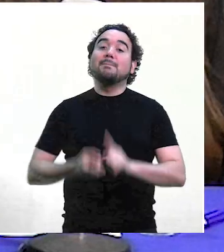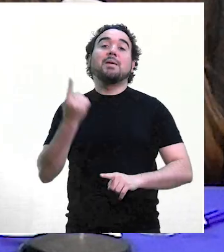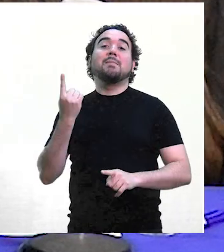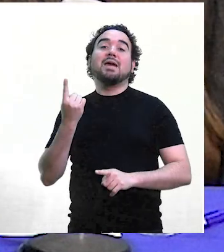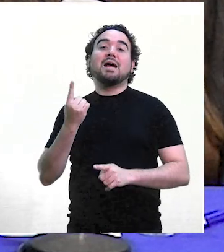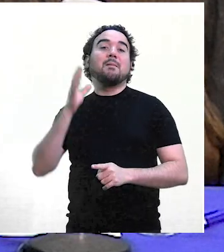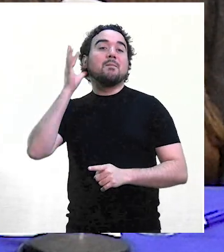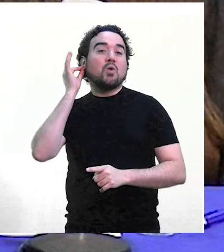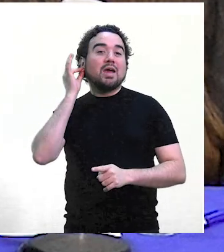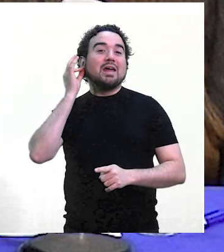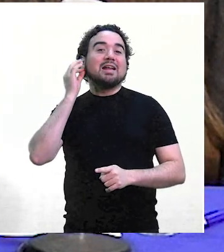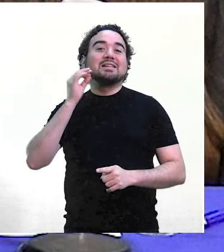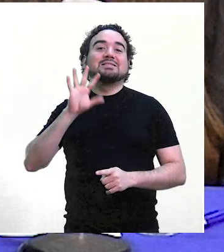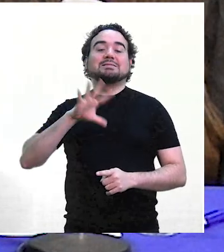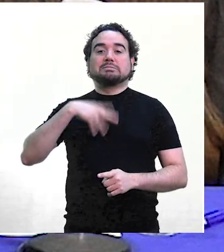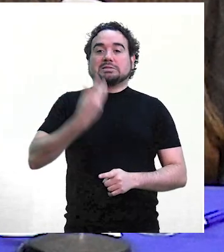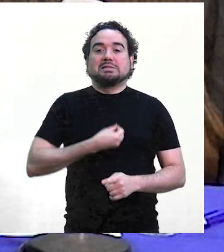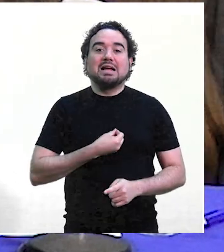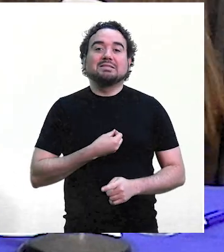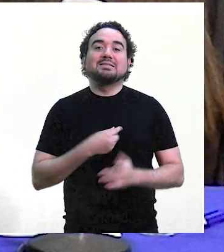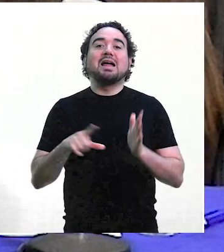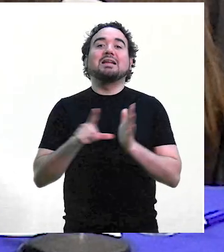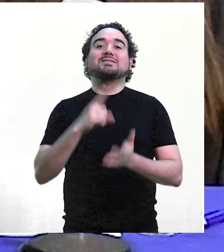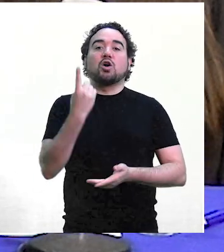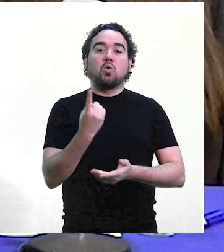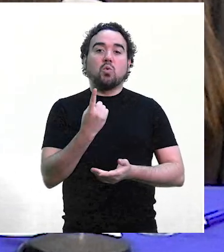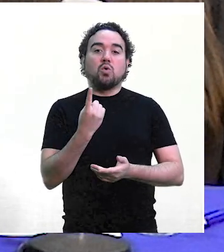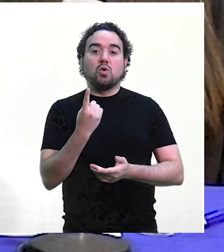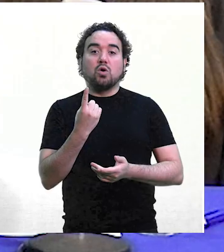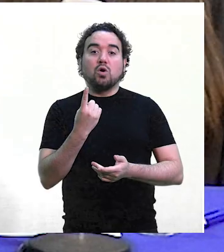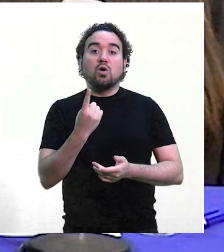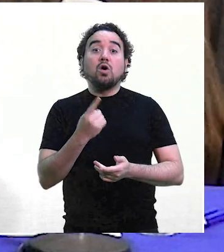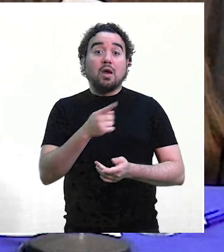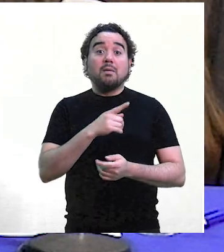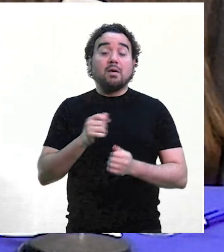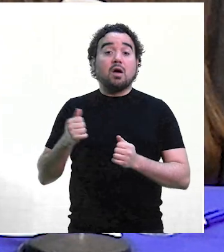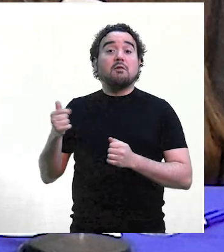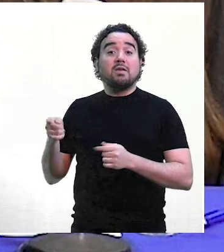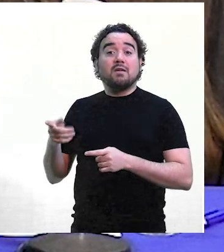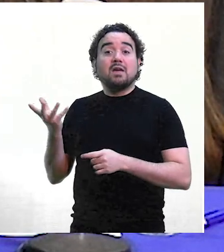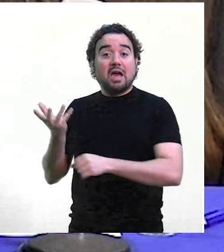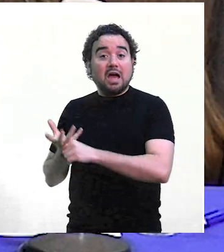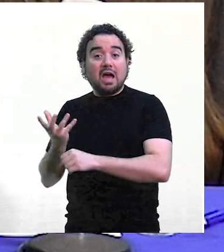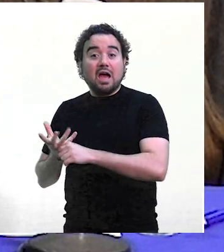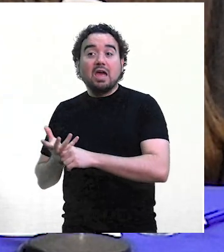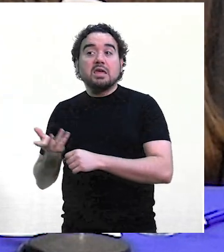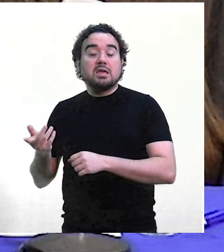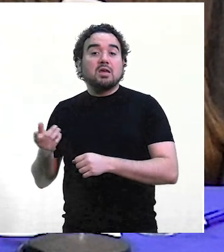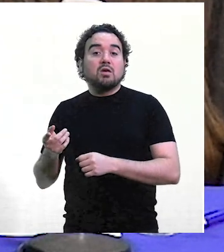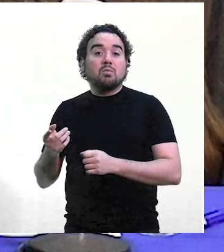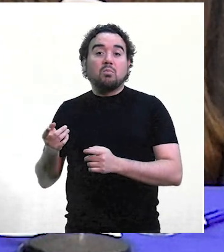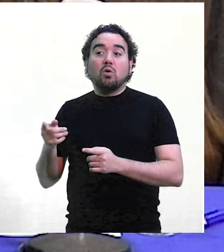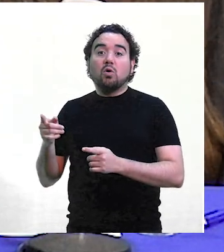acuerdo cuando entró la primera chica trans al Liceo 1, Ajá. y una amiga estaba enojadísima porque su hija tuvo que rendir todos los exámenes,